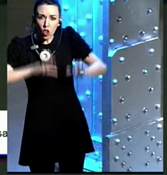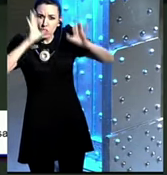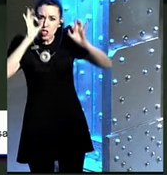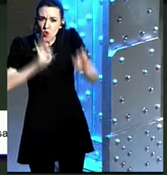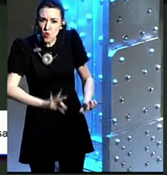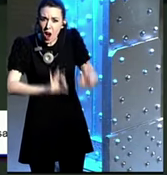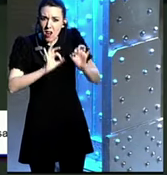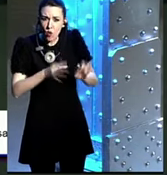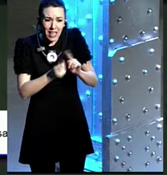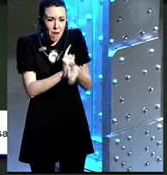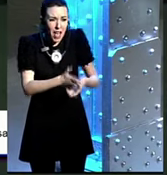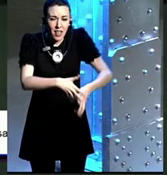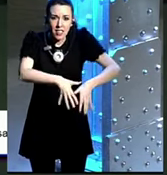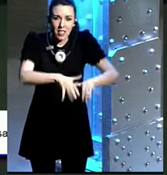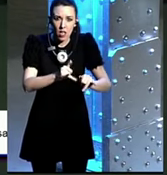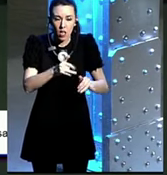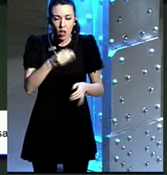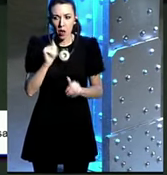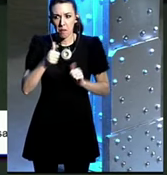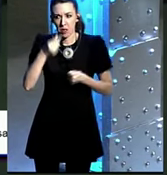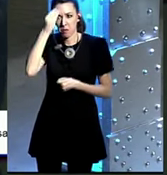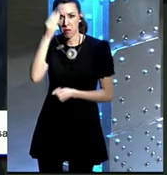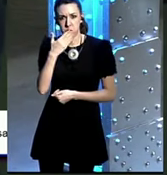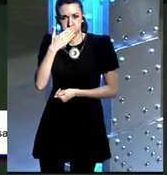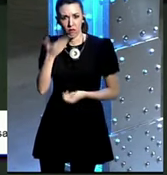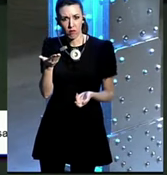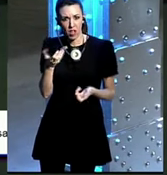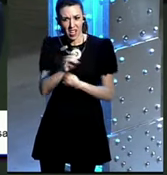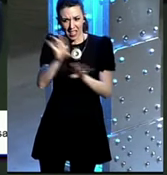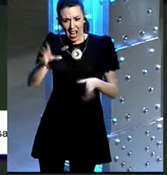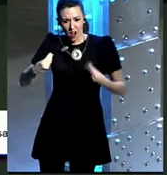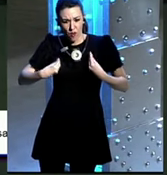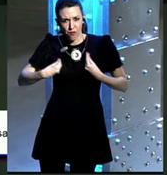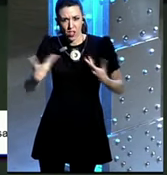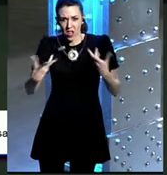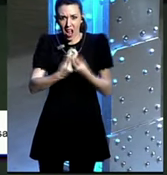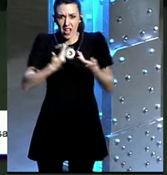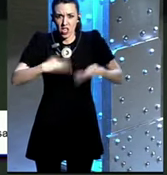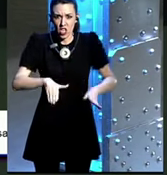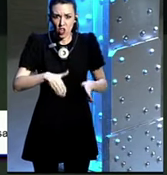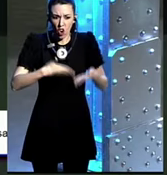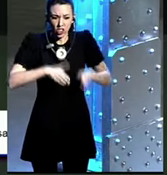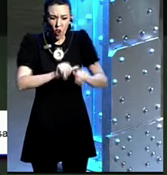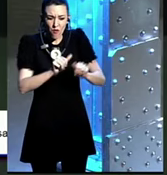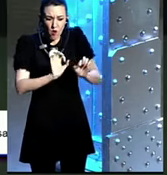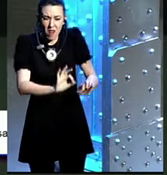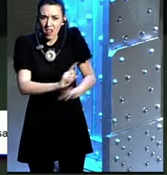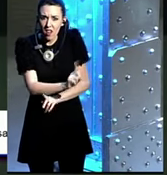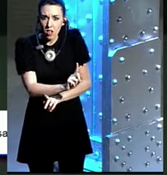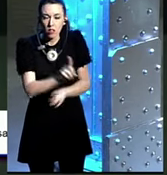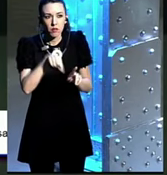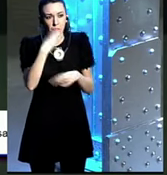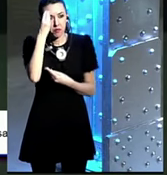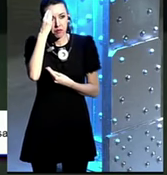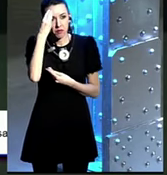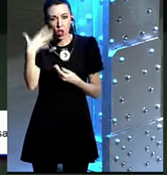exactamente como eran. Y al principio pensaba, pero qué ridiculez, claro que quieres una vida con tus hijos que no estén de esta manera, pero luego pensé